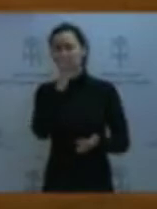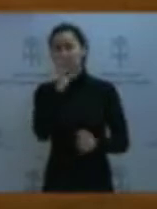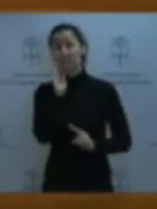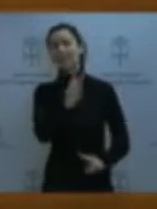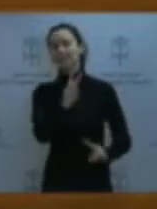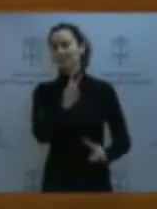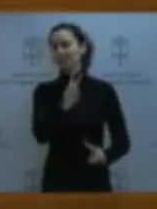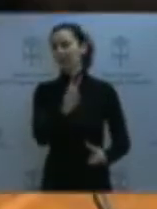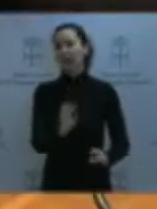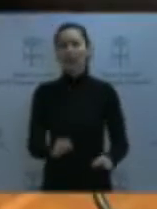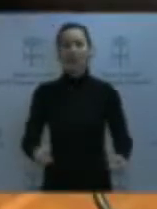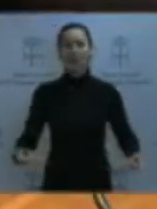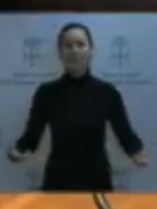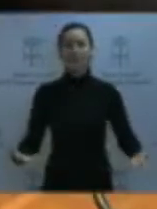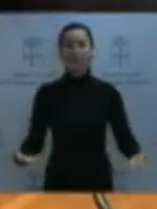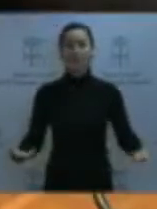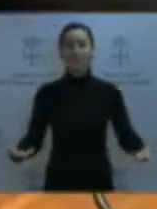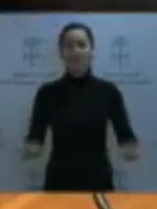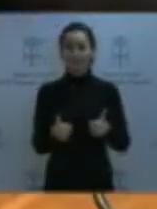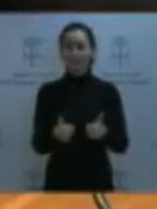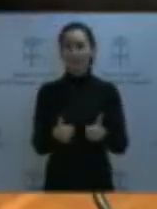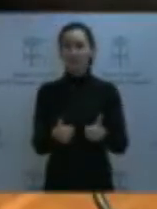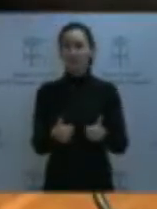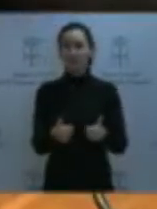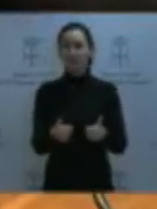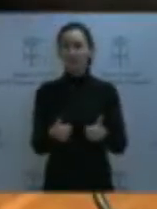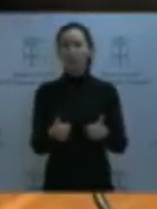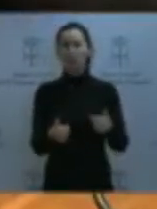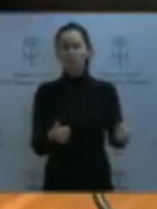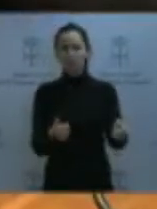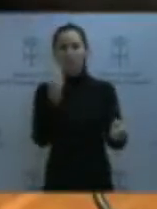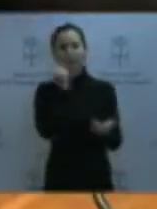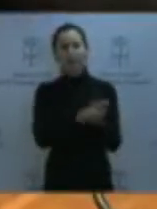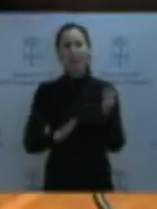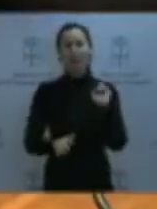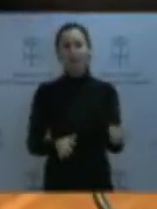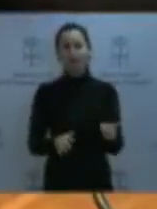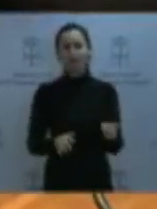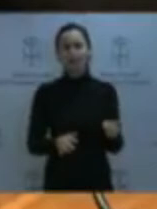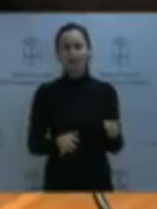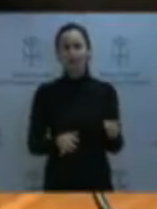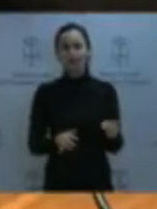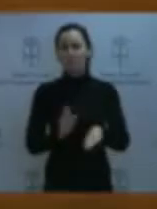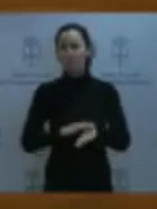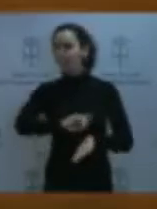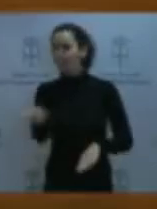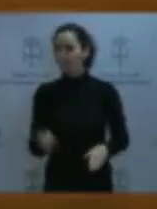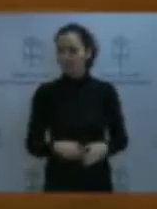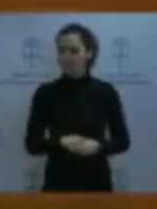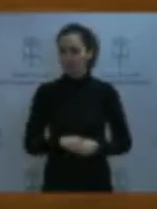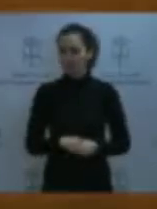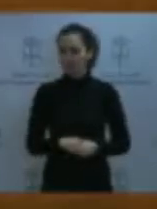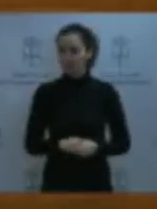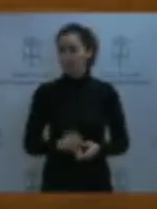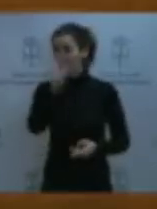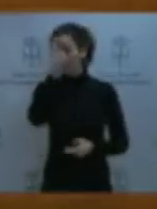de enfrentar al 99%, cuando se trata de decirle, pero tú como tienes gratis esto y no lo tienes tú, porque cuando se trata de enfrentarse con los de